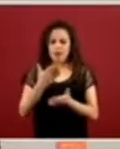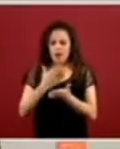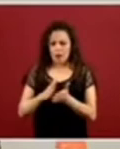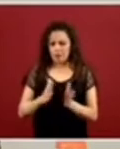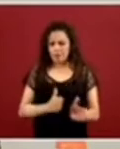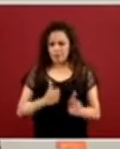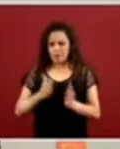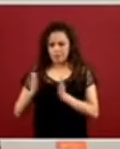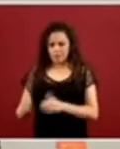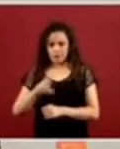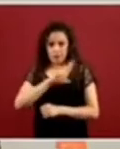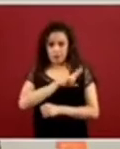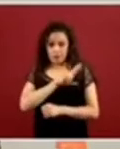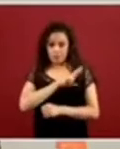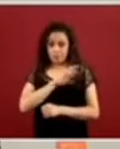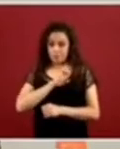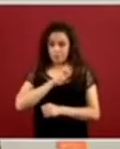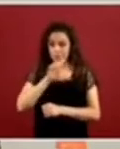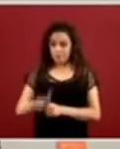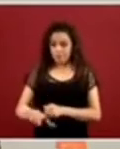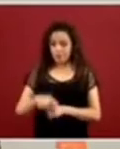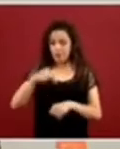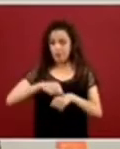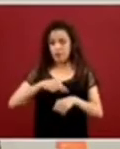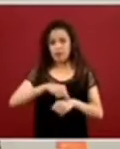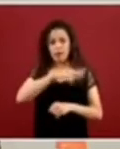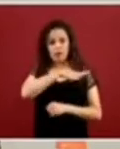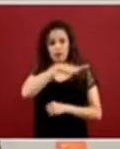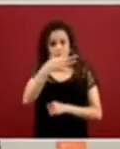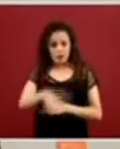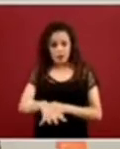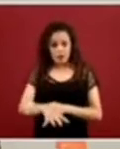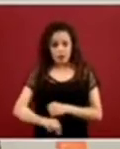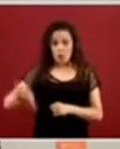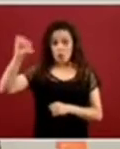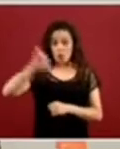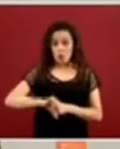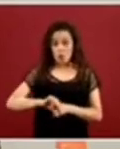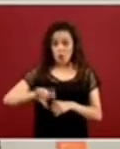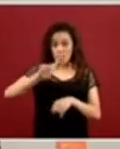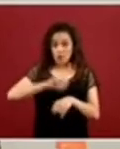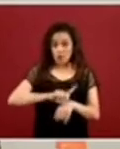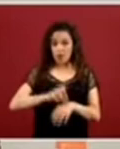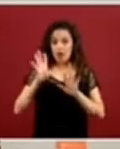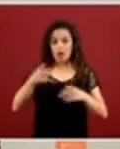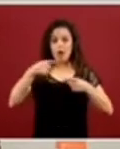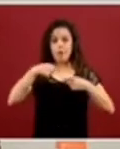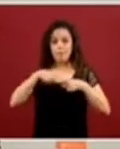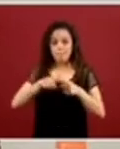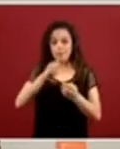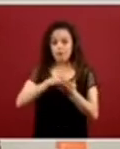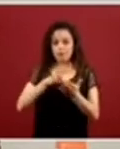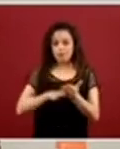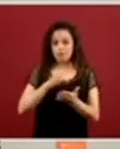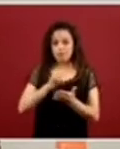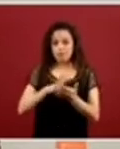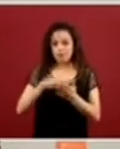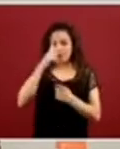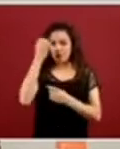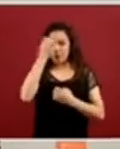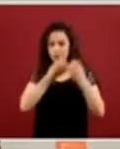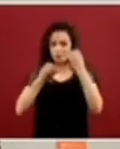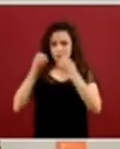los médicos generales que a partir del día de hoy iniciaron en su preregistro del examen nacional de